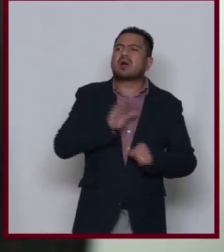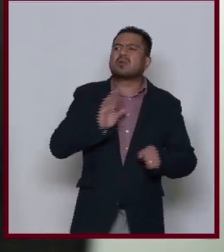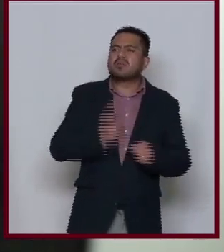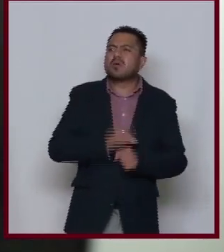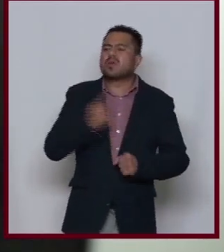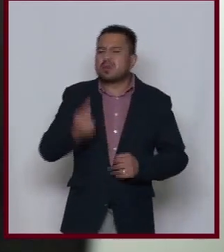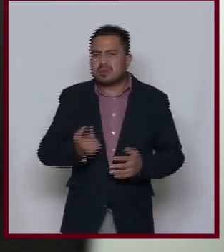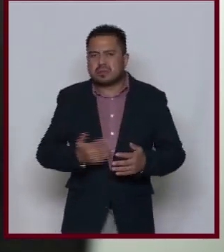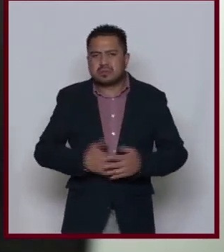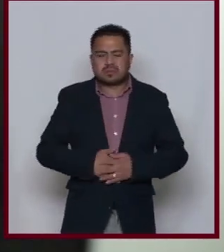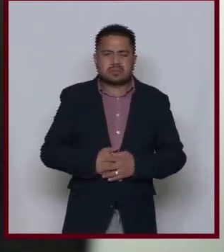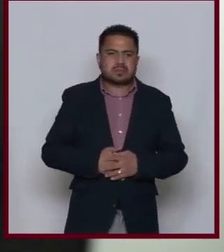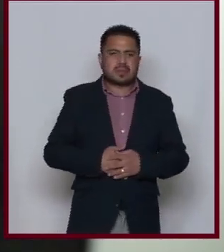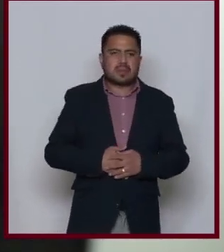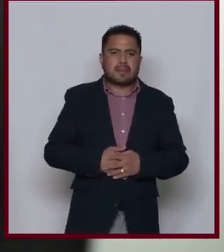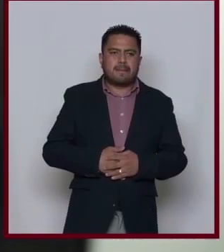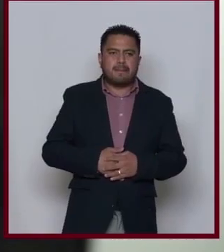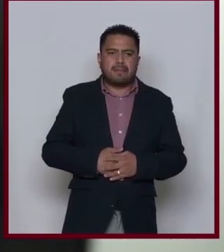qué?